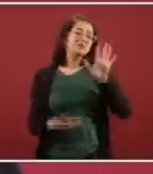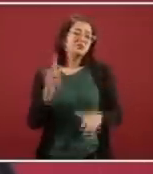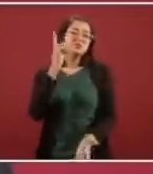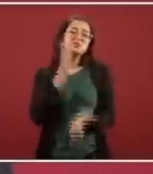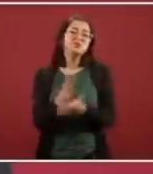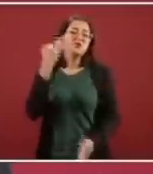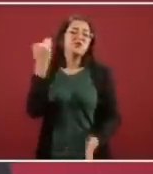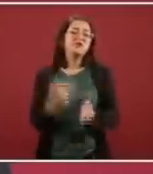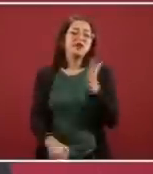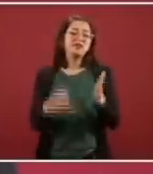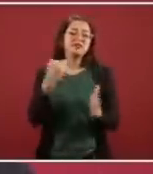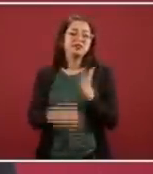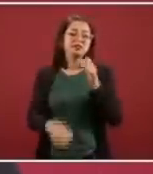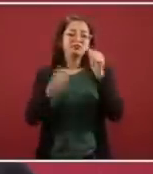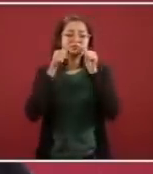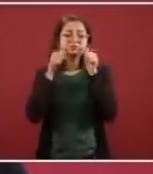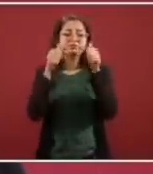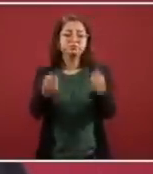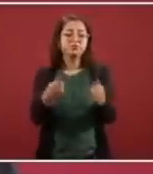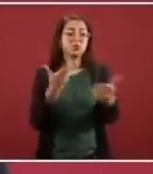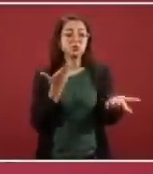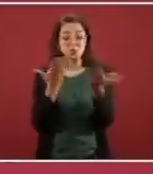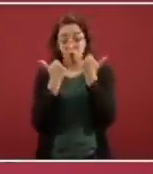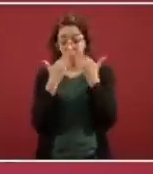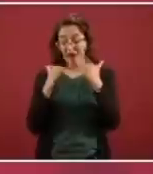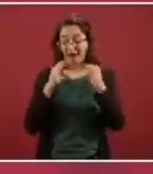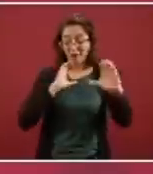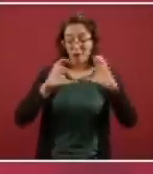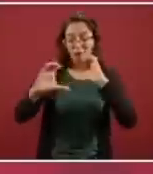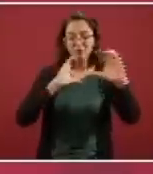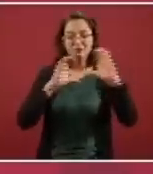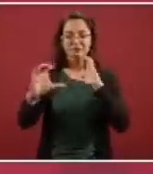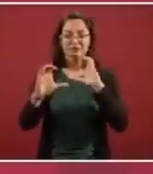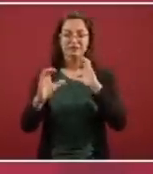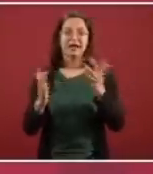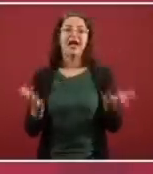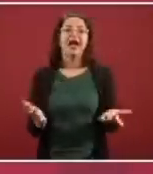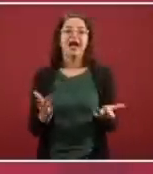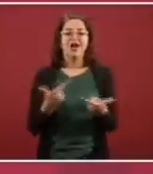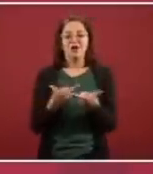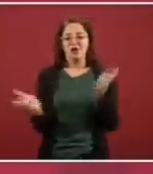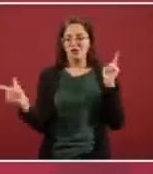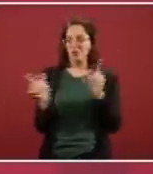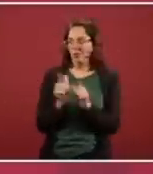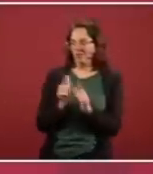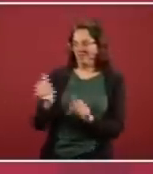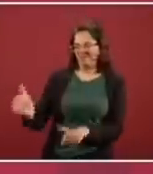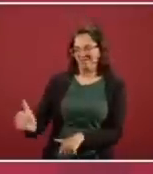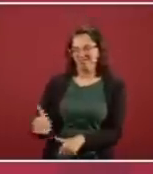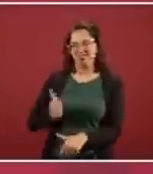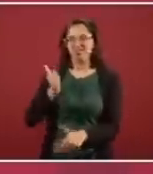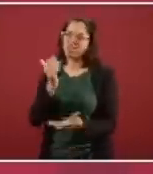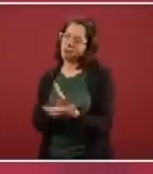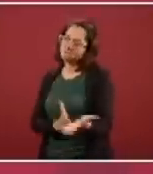eso, porque hay incomunicación y ahí es donde entran los oportunistas,